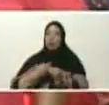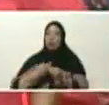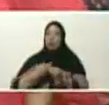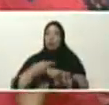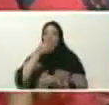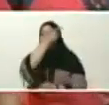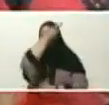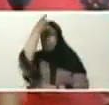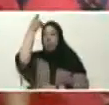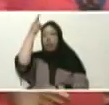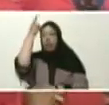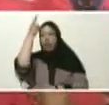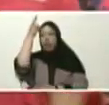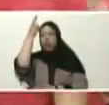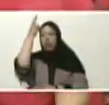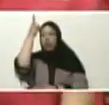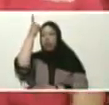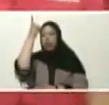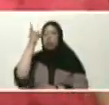Diosdado,